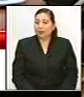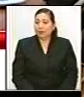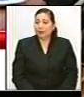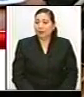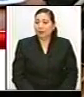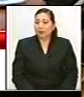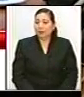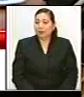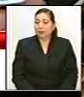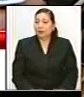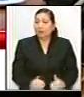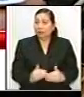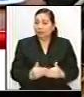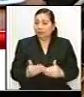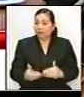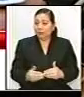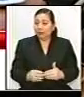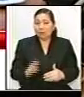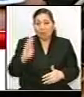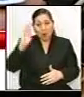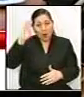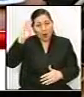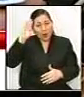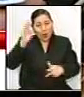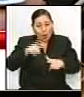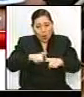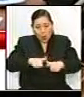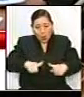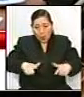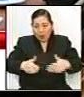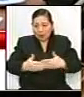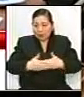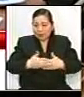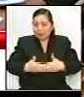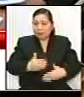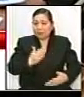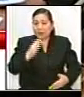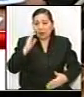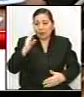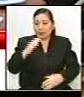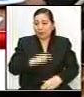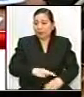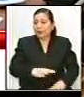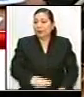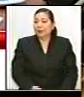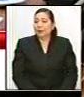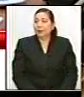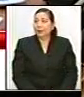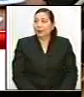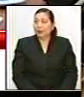A pesar que acostadito está la jefatura policial, a mando de un coronel.